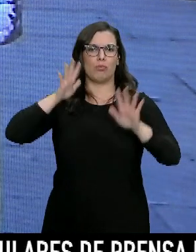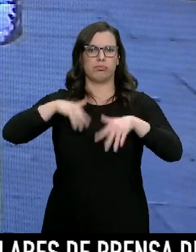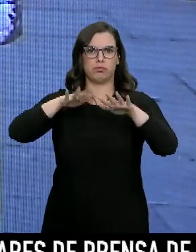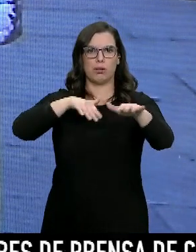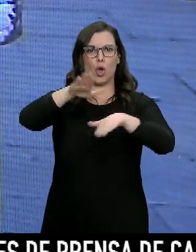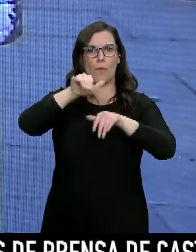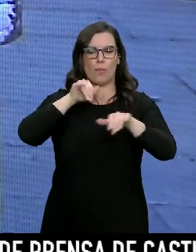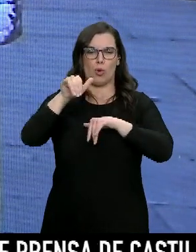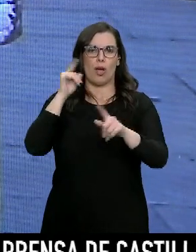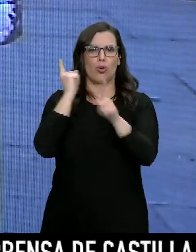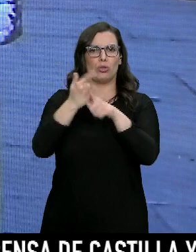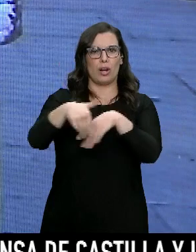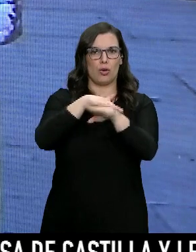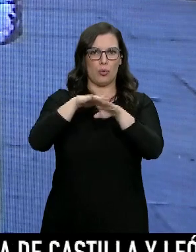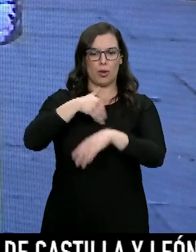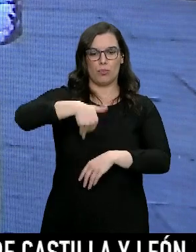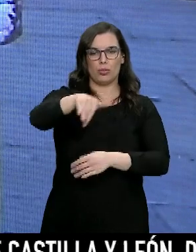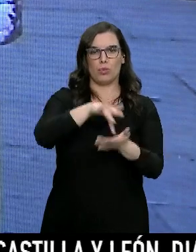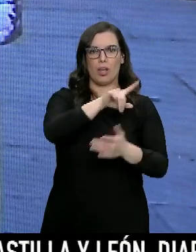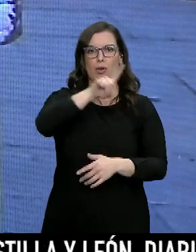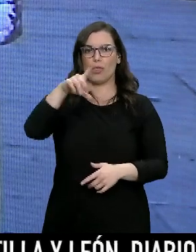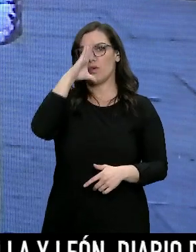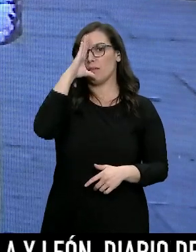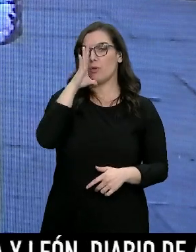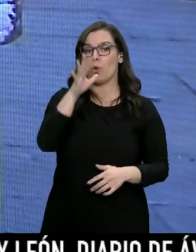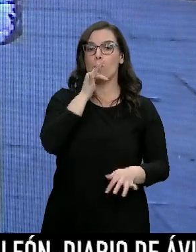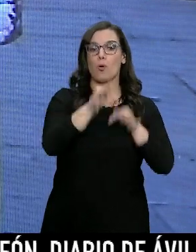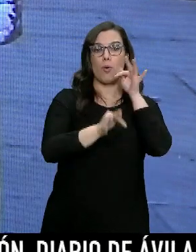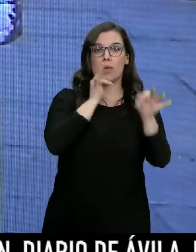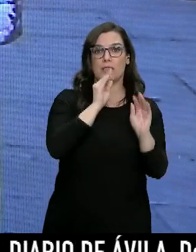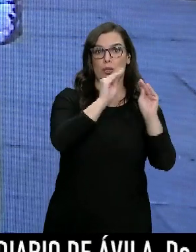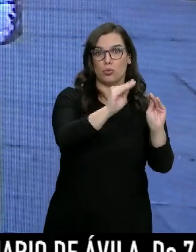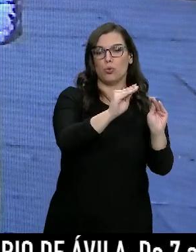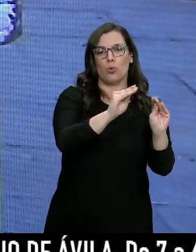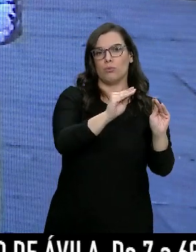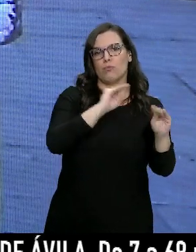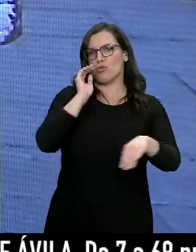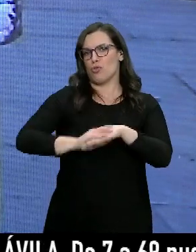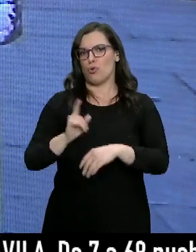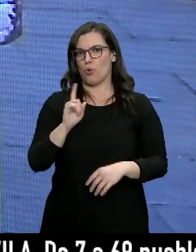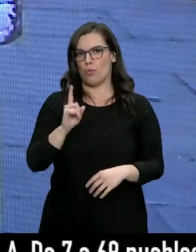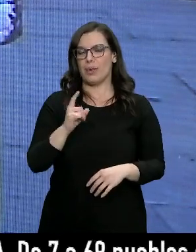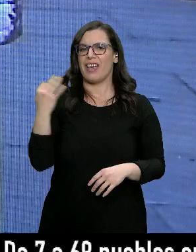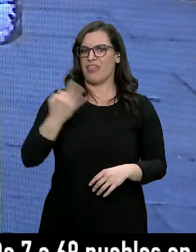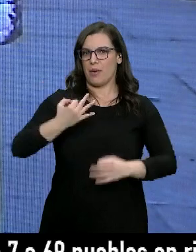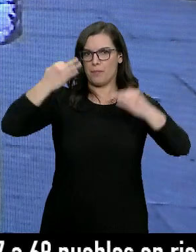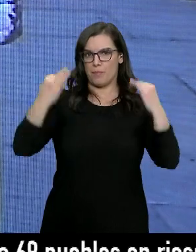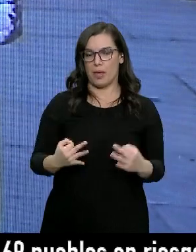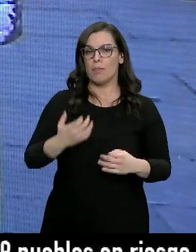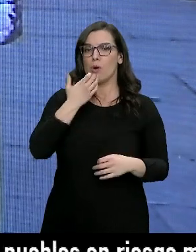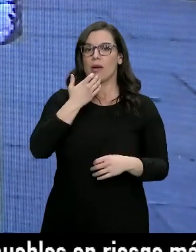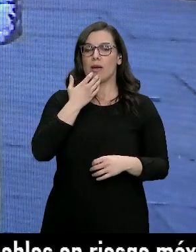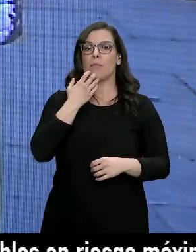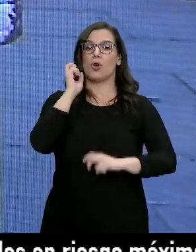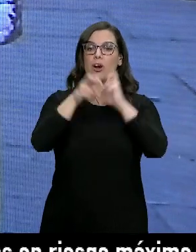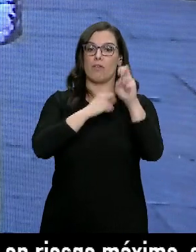el próximo 11 de febrero por incumplimiento de sus promesas, las que consideran irrenunciables, como la derogación de la reforma laboral y